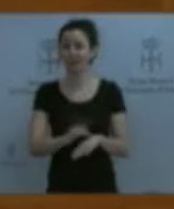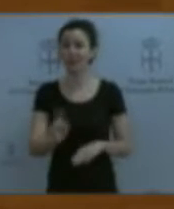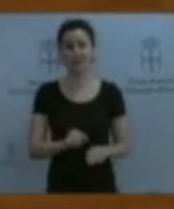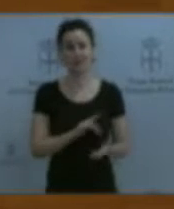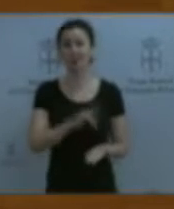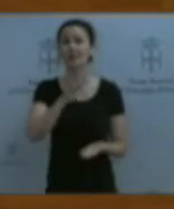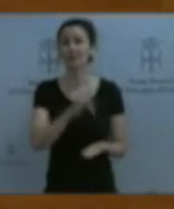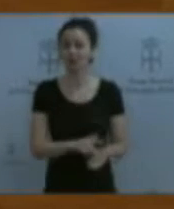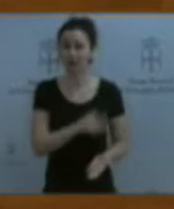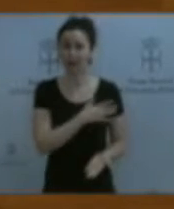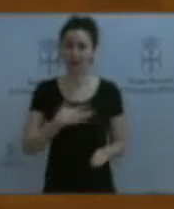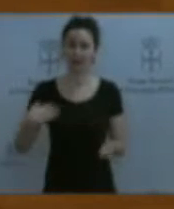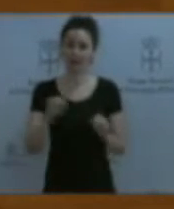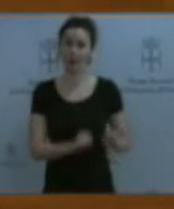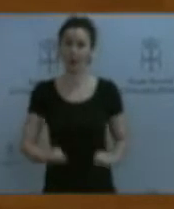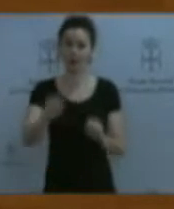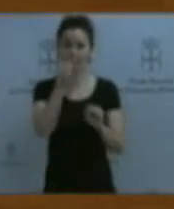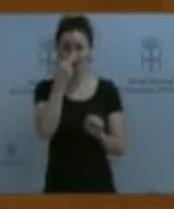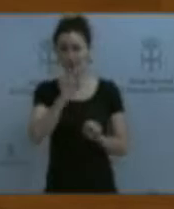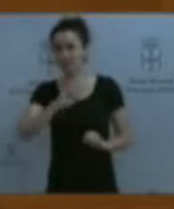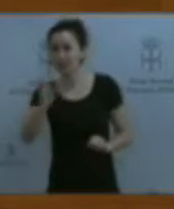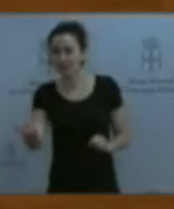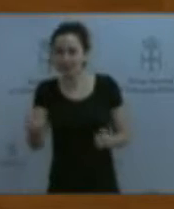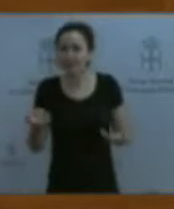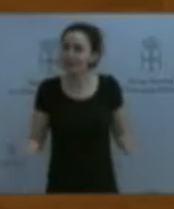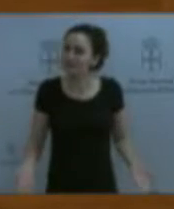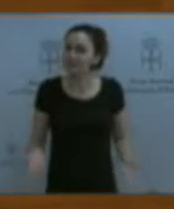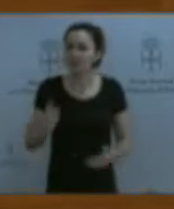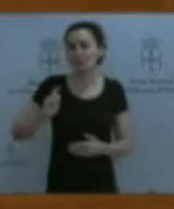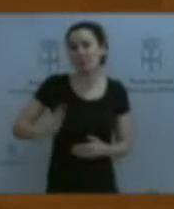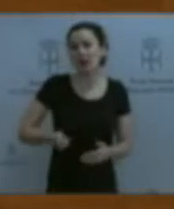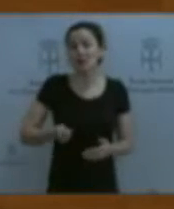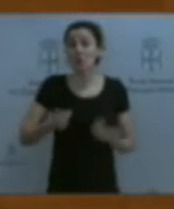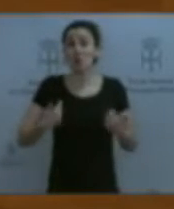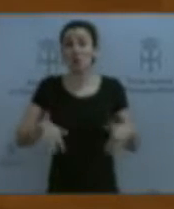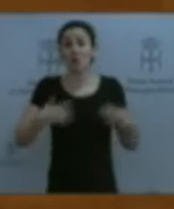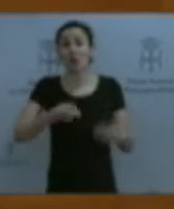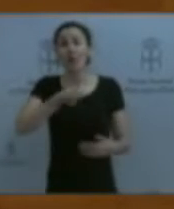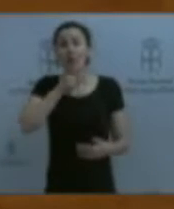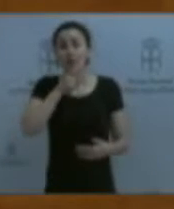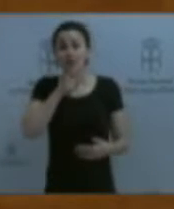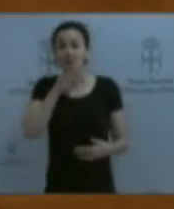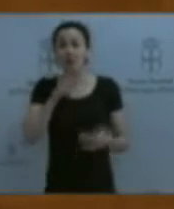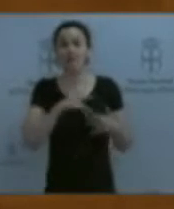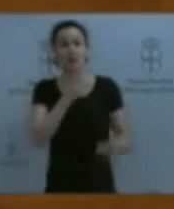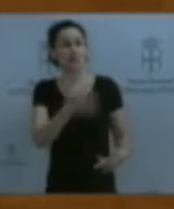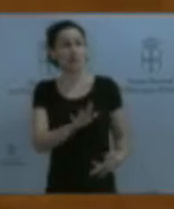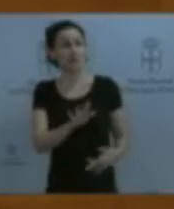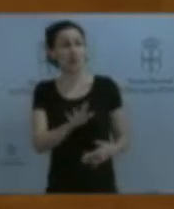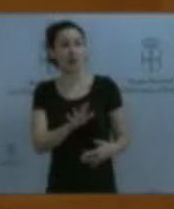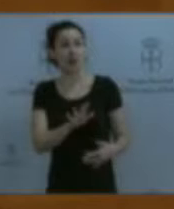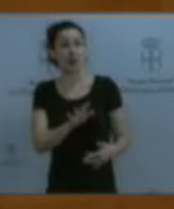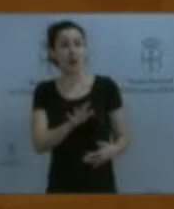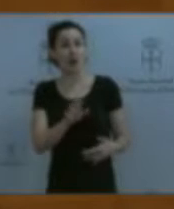cuando se trata de defender otros intereses. Una sentencia esta especialmente dura, que considera que esa amnistía fiscal del Partido Popular, en